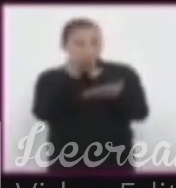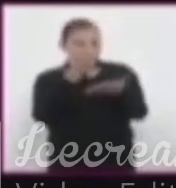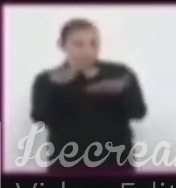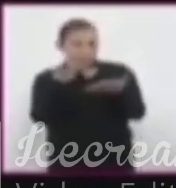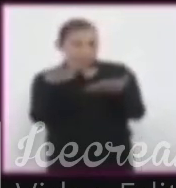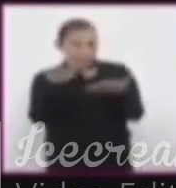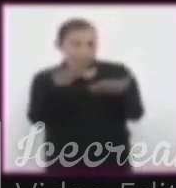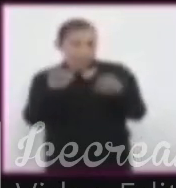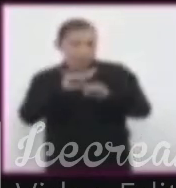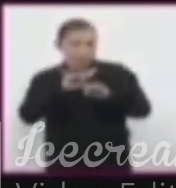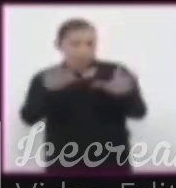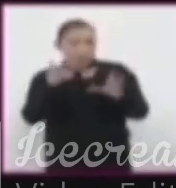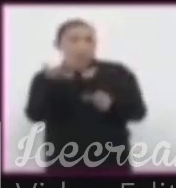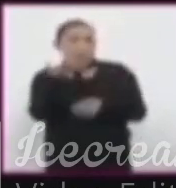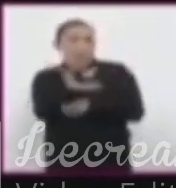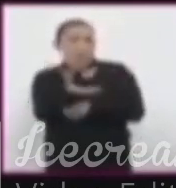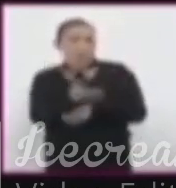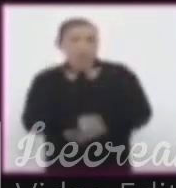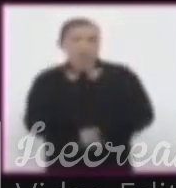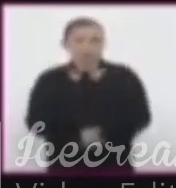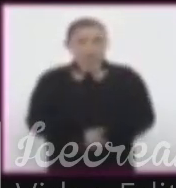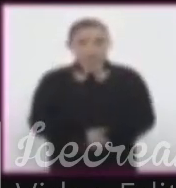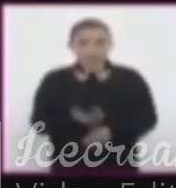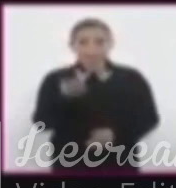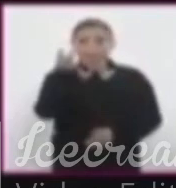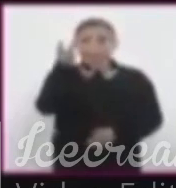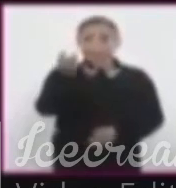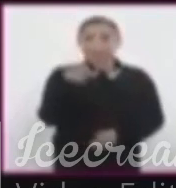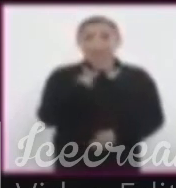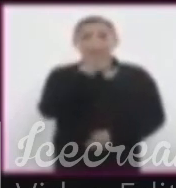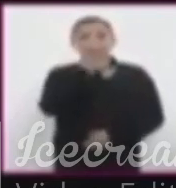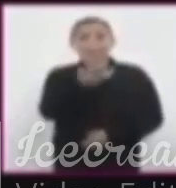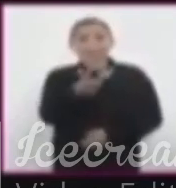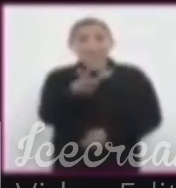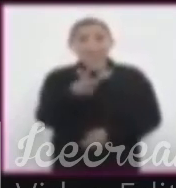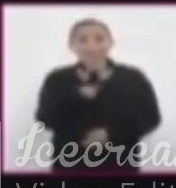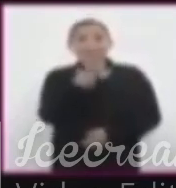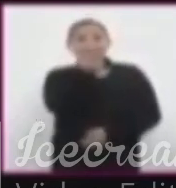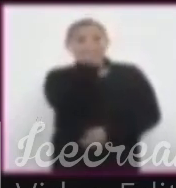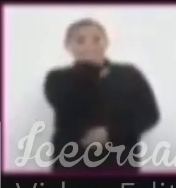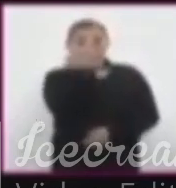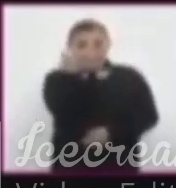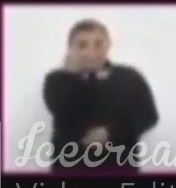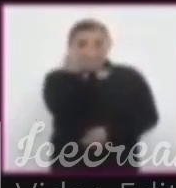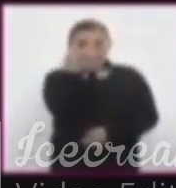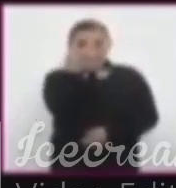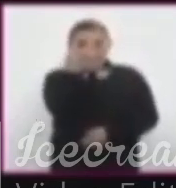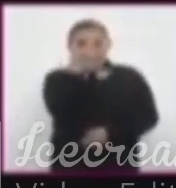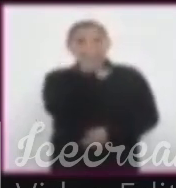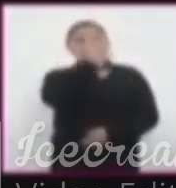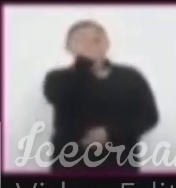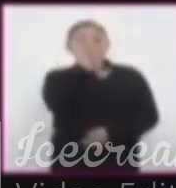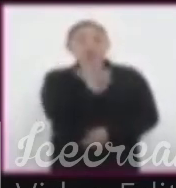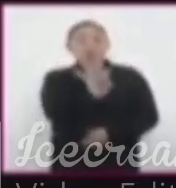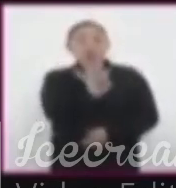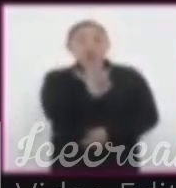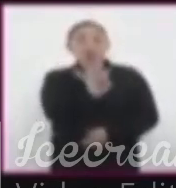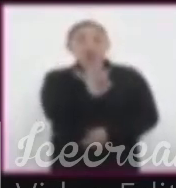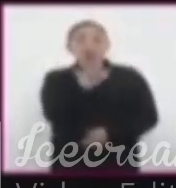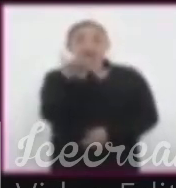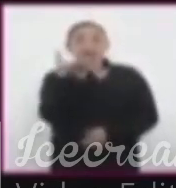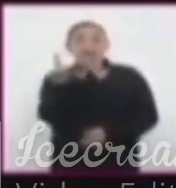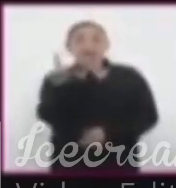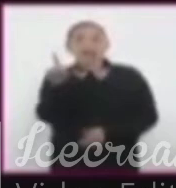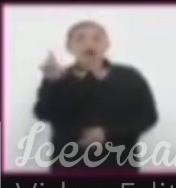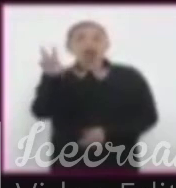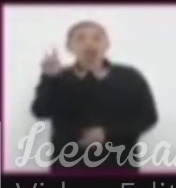para entender qué es lo que nos están pidiendo. En este caso nos están diciendo que este 100 es un porcentaje de 80